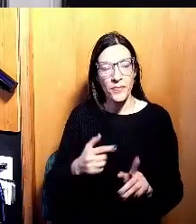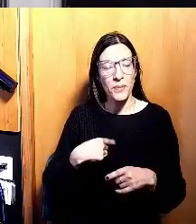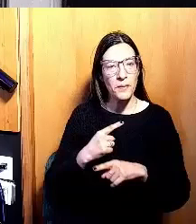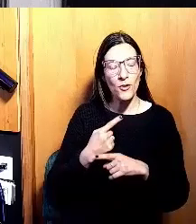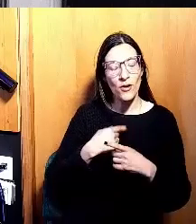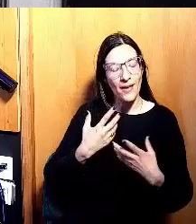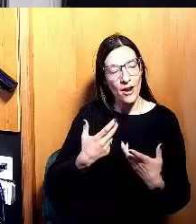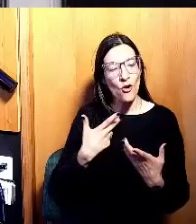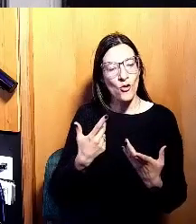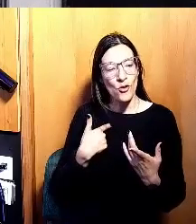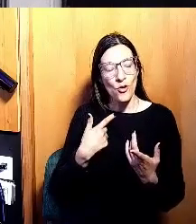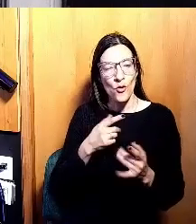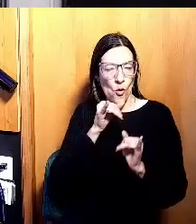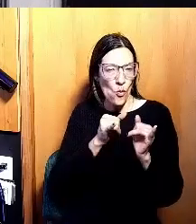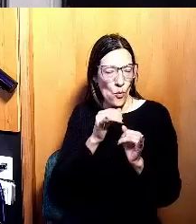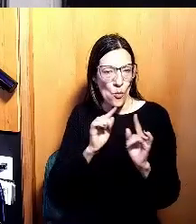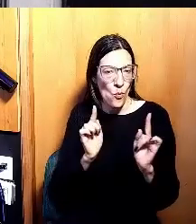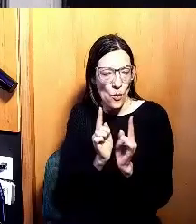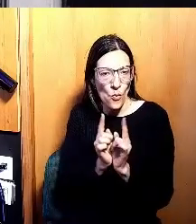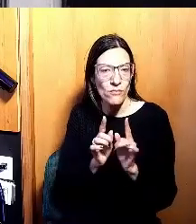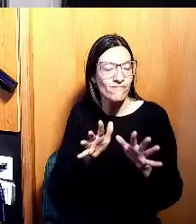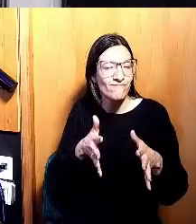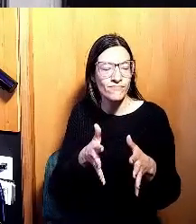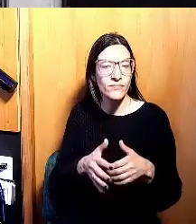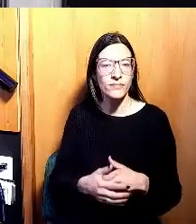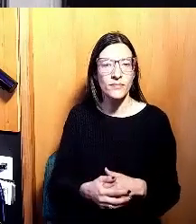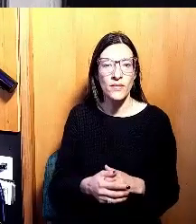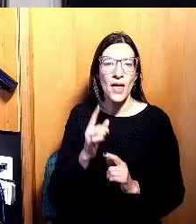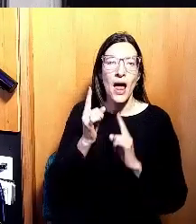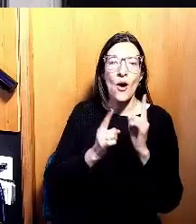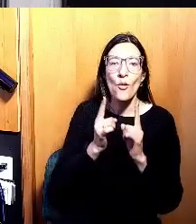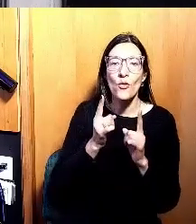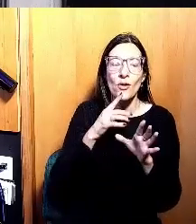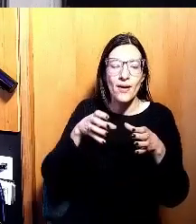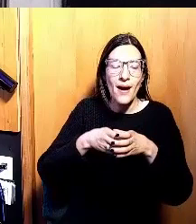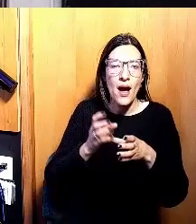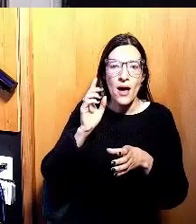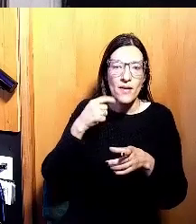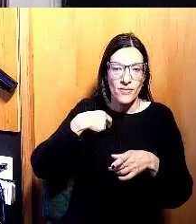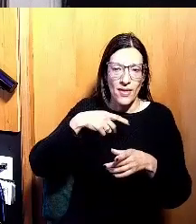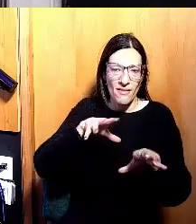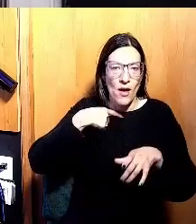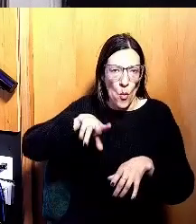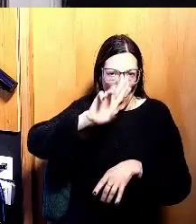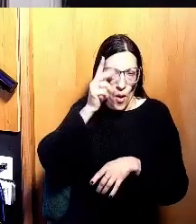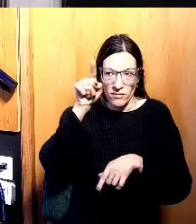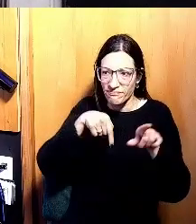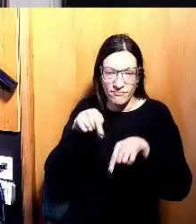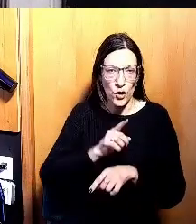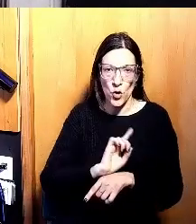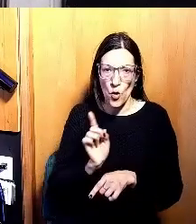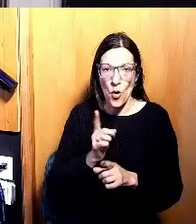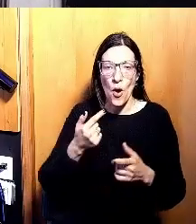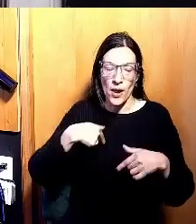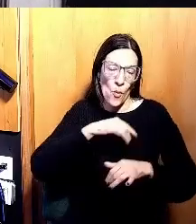primero porque quería comentarles, sobre todo para los que no son de Uruguay, el Ministerio